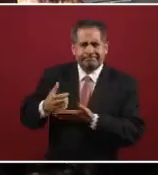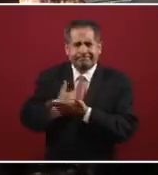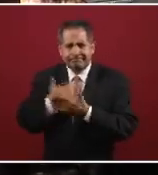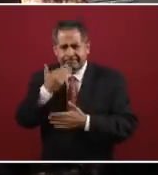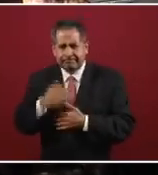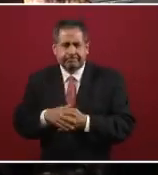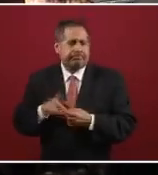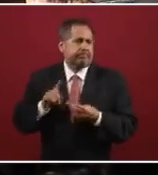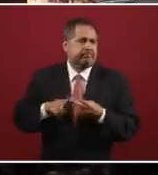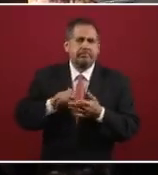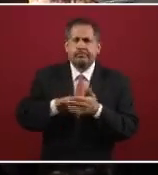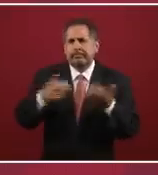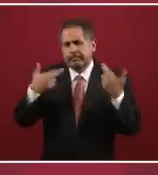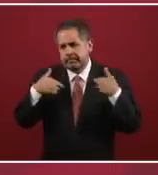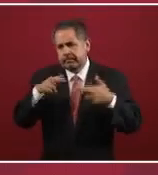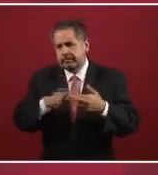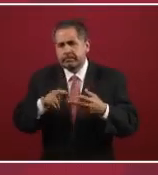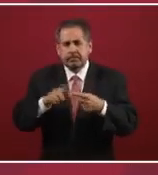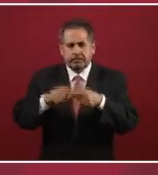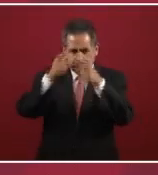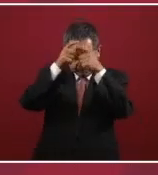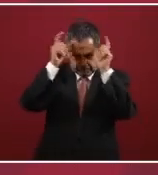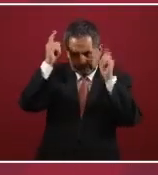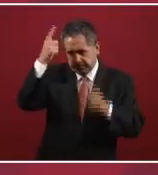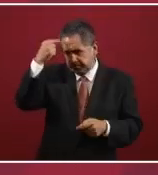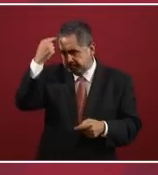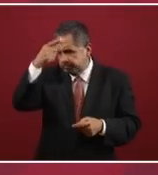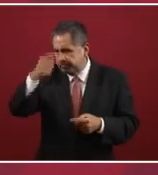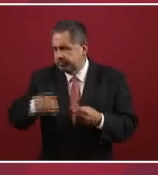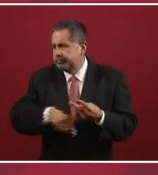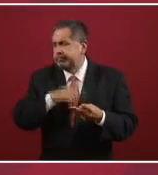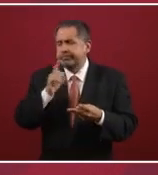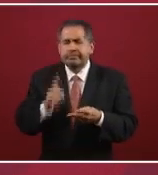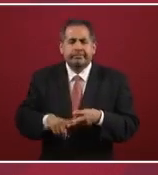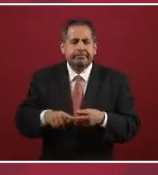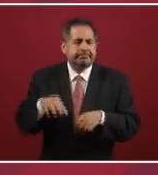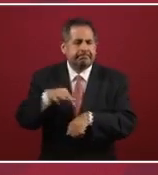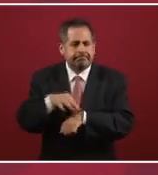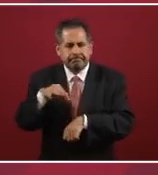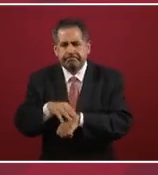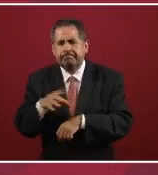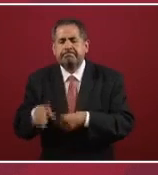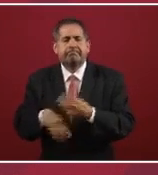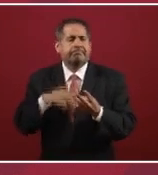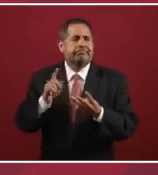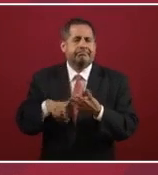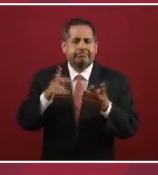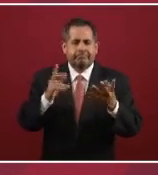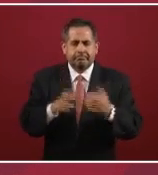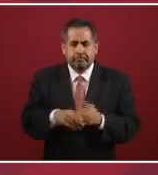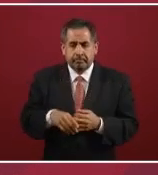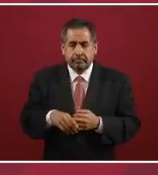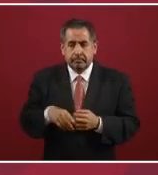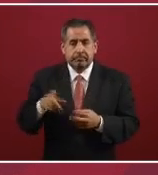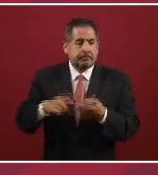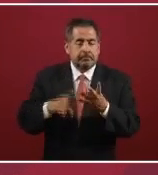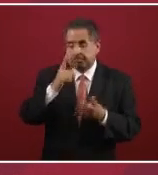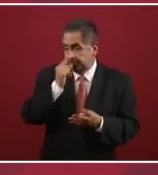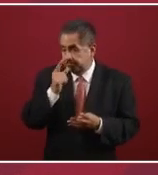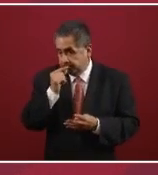el maestro la enfermera el médico diría el